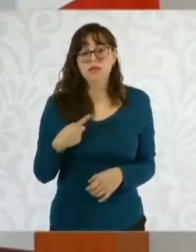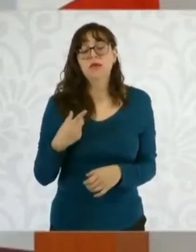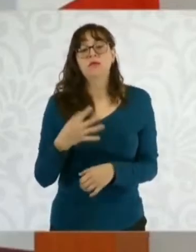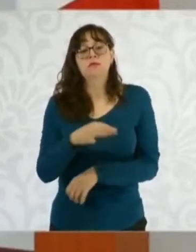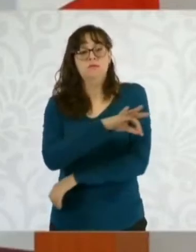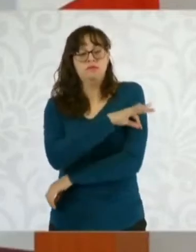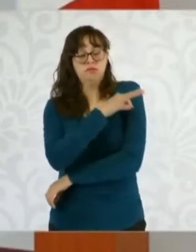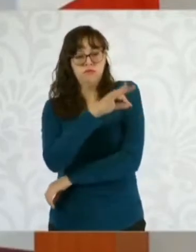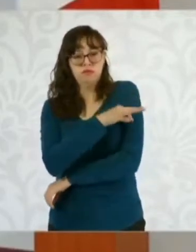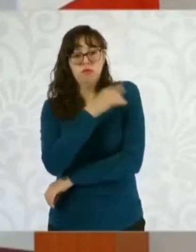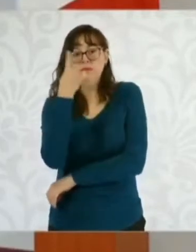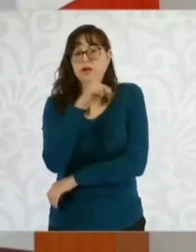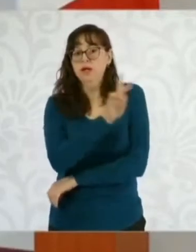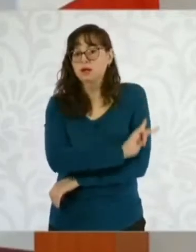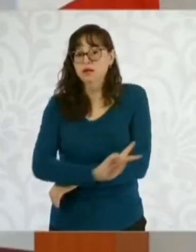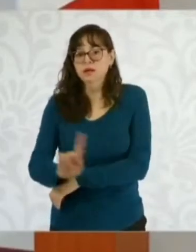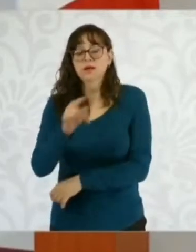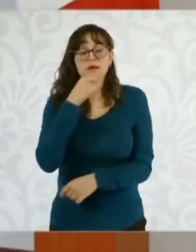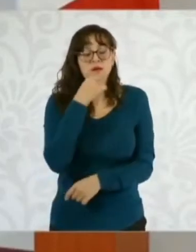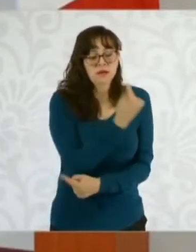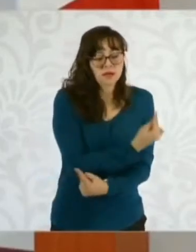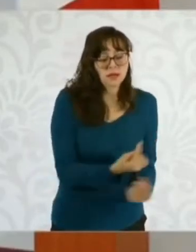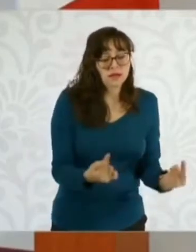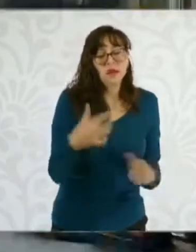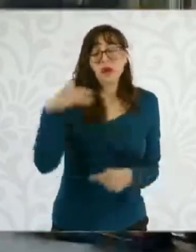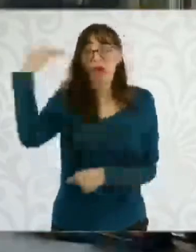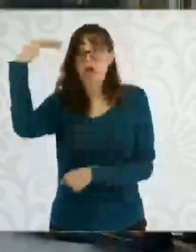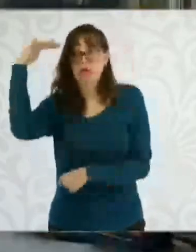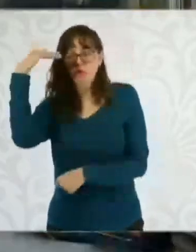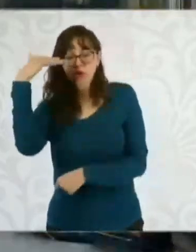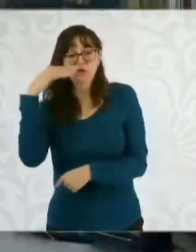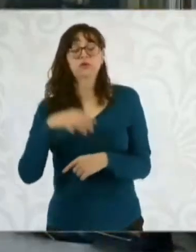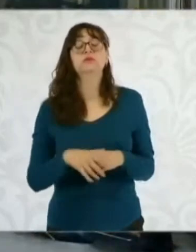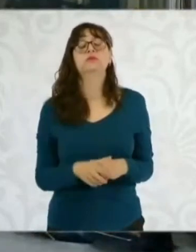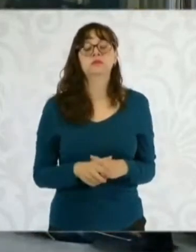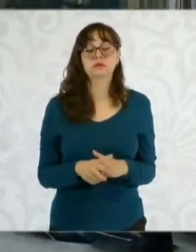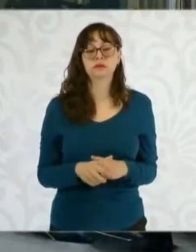vacunación universal, tanto en niños como en adultos, y